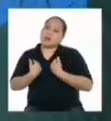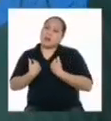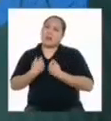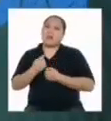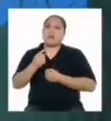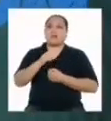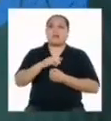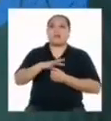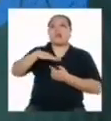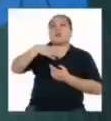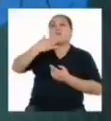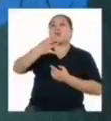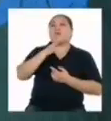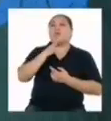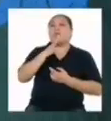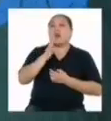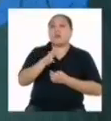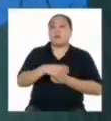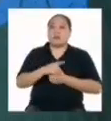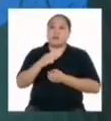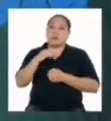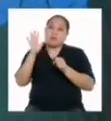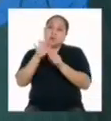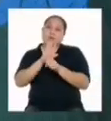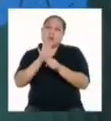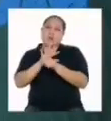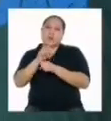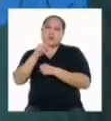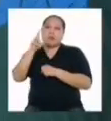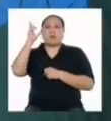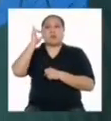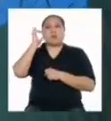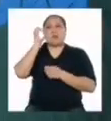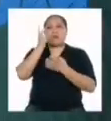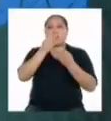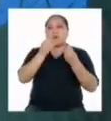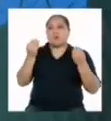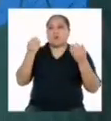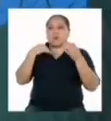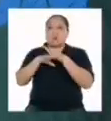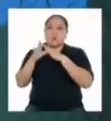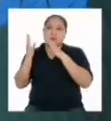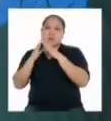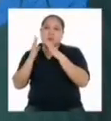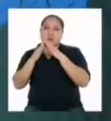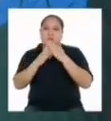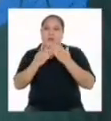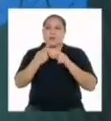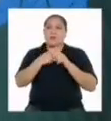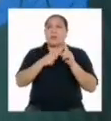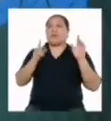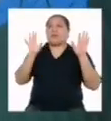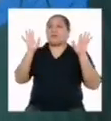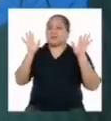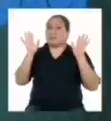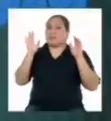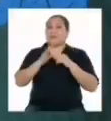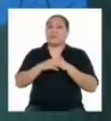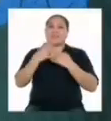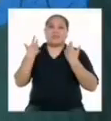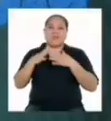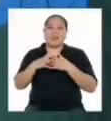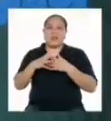cansada, mejor lo hablamos mañana o estoy ocupado, se escuchan en muchos hogares peruanos, pero felizmente